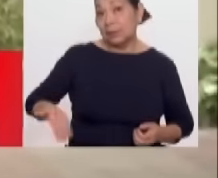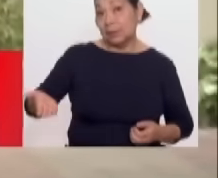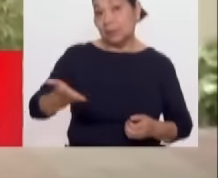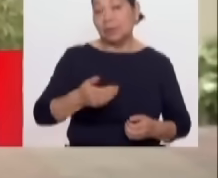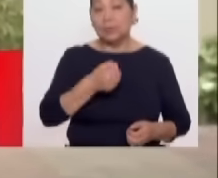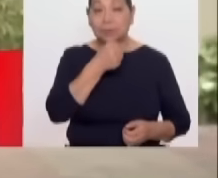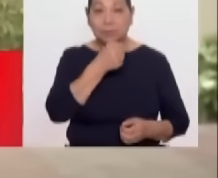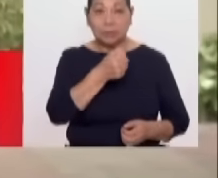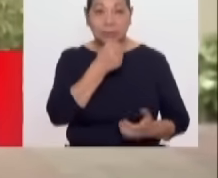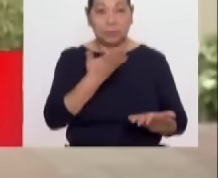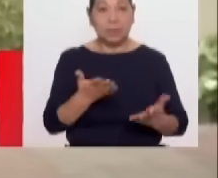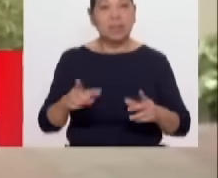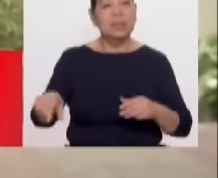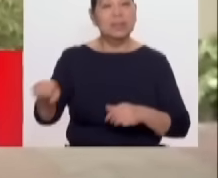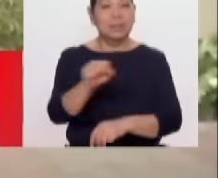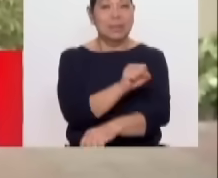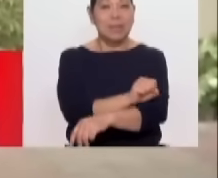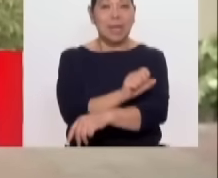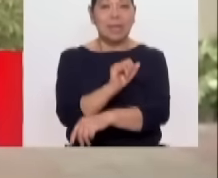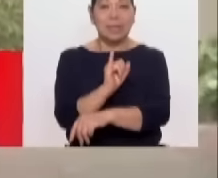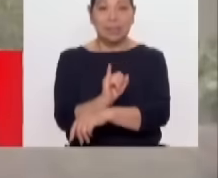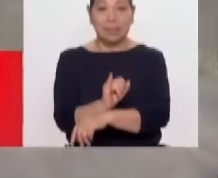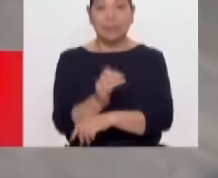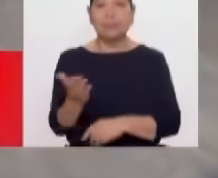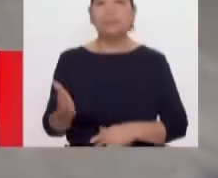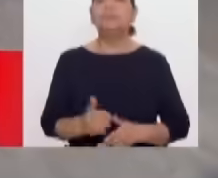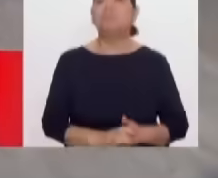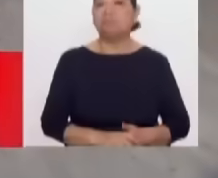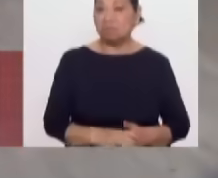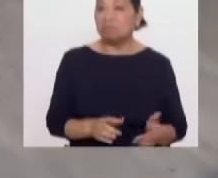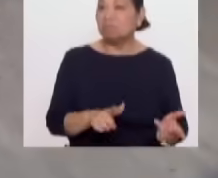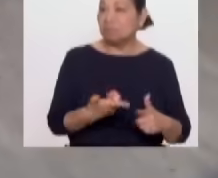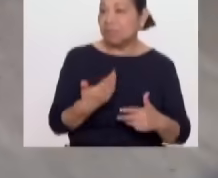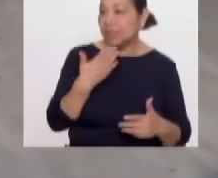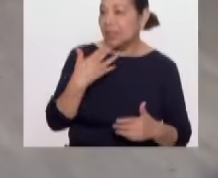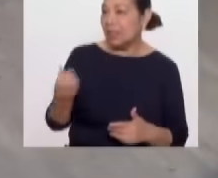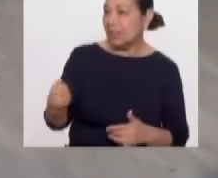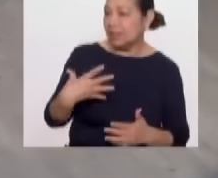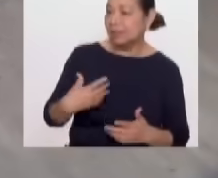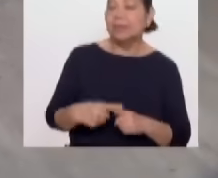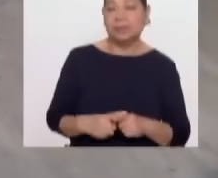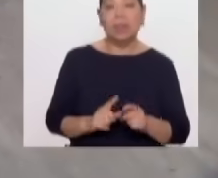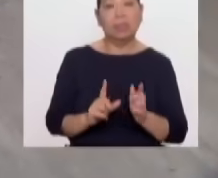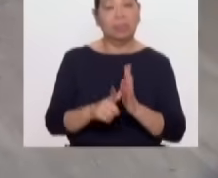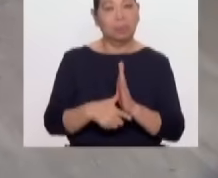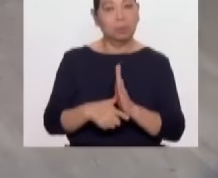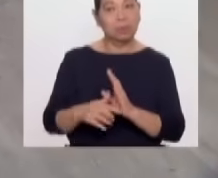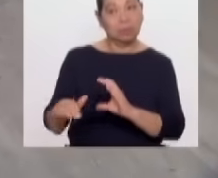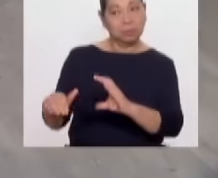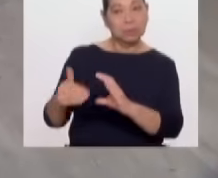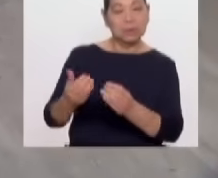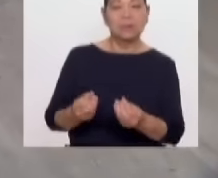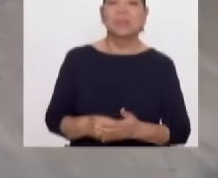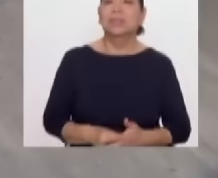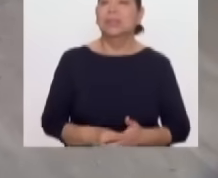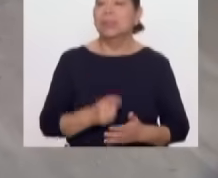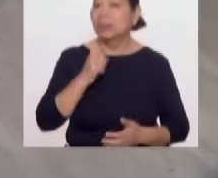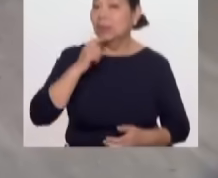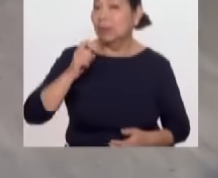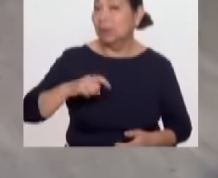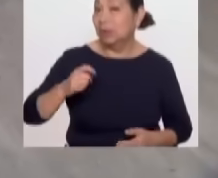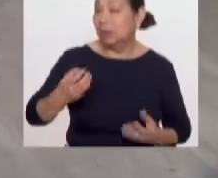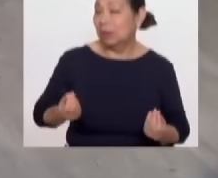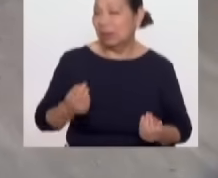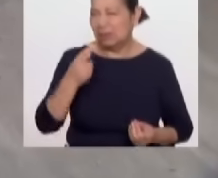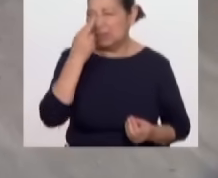hora de la mañana desde el distrito de San Isidro. Compañeros. Listo, Aldo, muchísimas gracias. Vamos a regresar contigo más adelante de ser necesario.